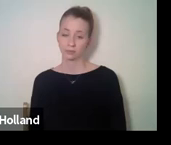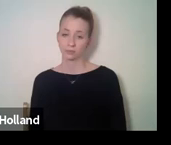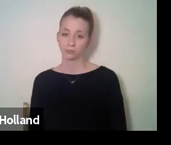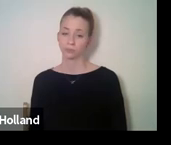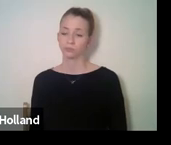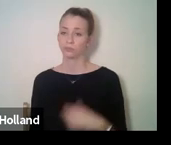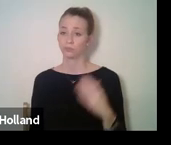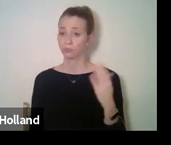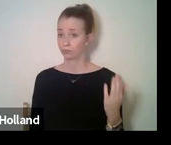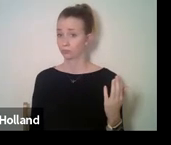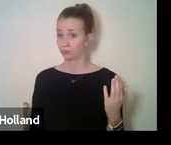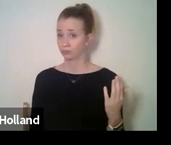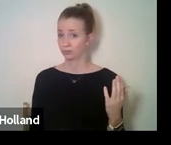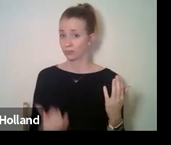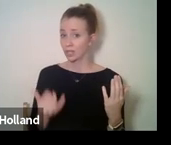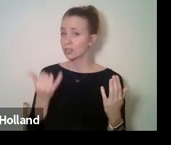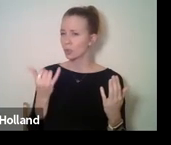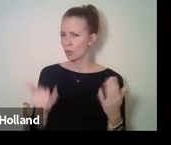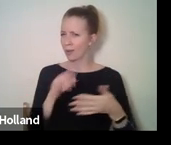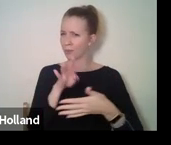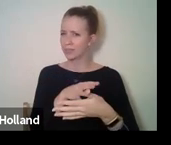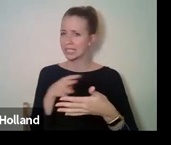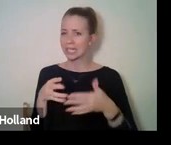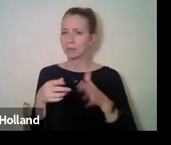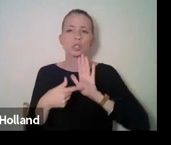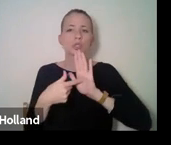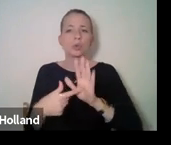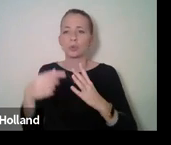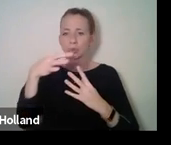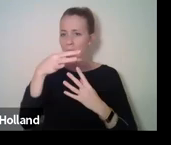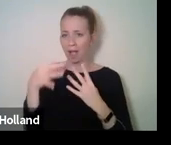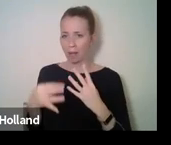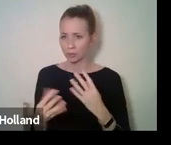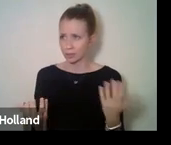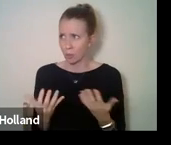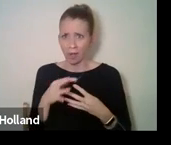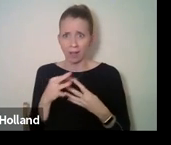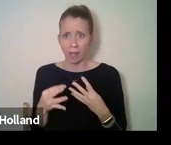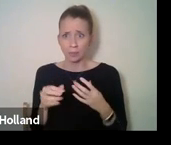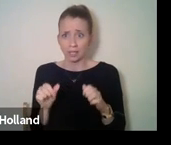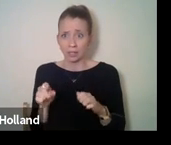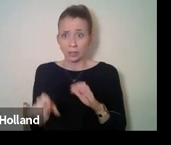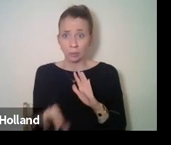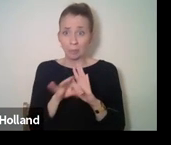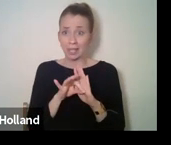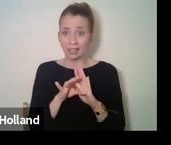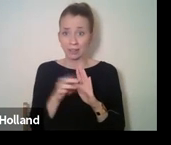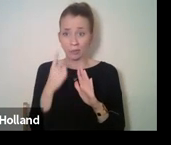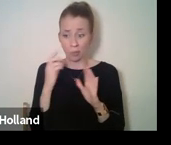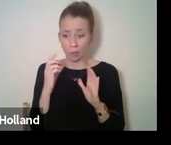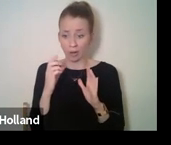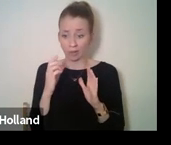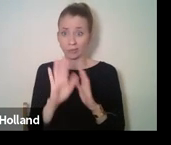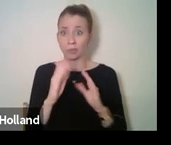So now we're constructing a table of options. What are the options available to consumers?